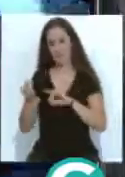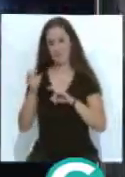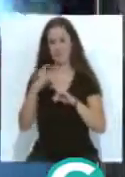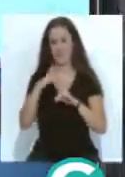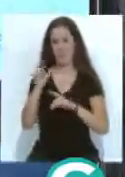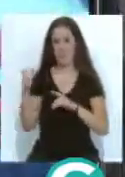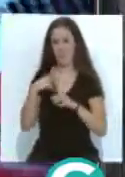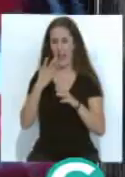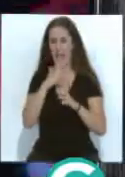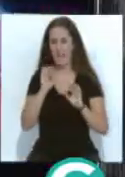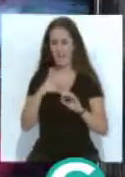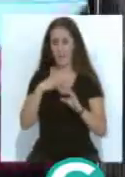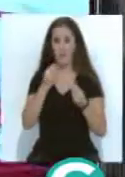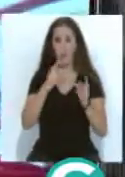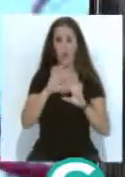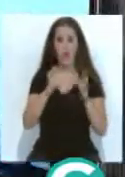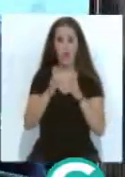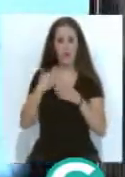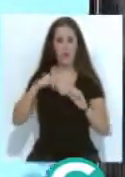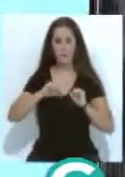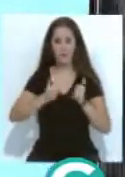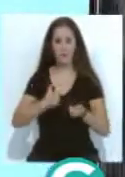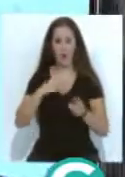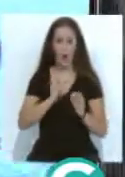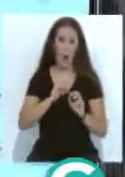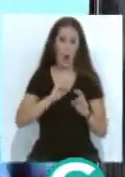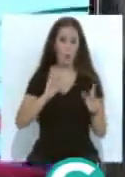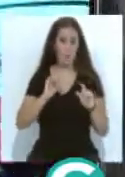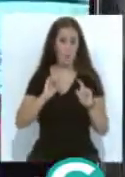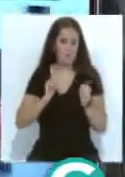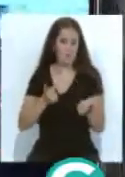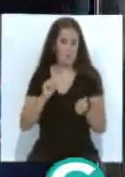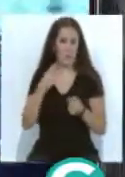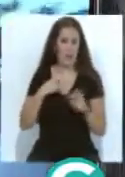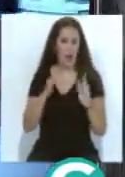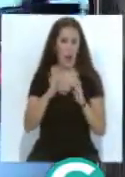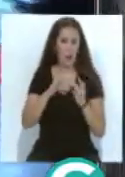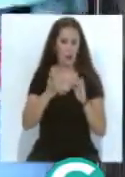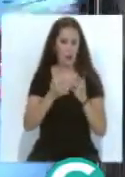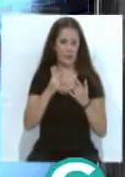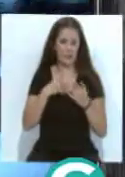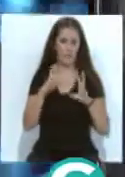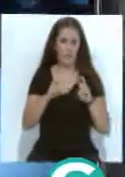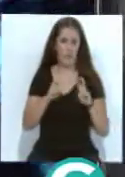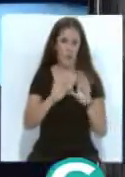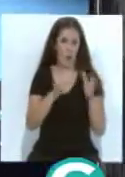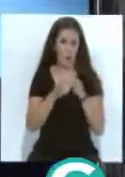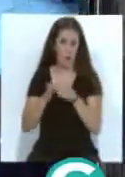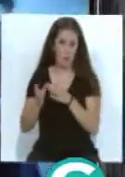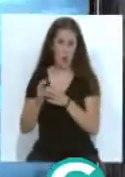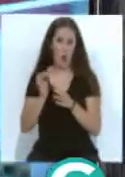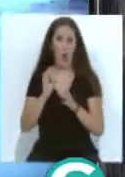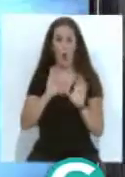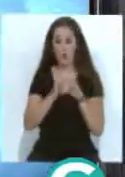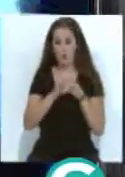carnavalesca, porque muchas agrupaciones ya han arrancado o al menos han tenido su primera toma de contacto con sus nuevos grupos o con sus